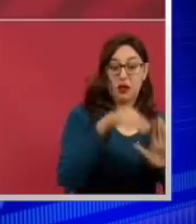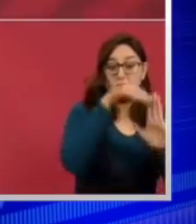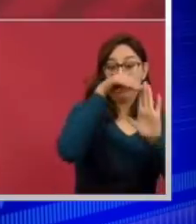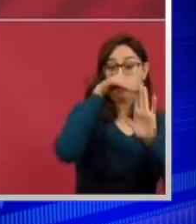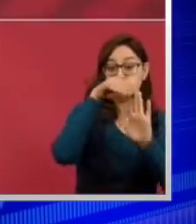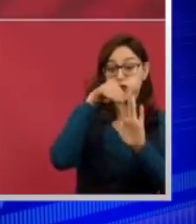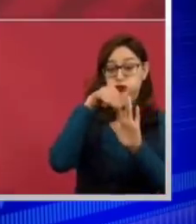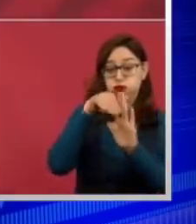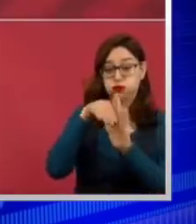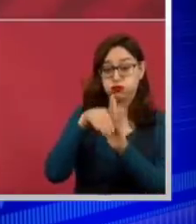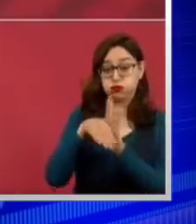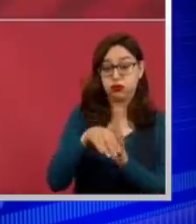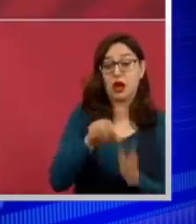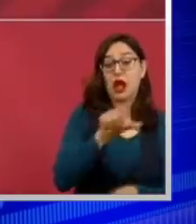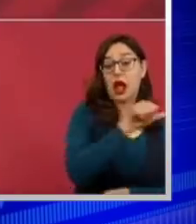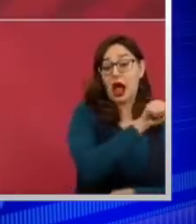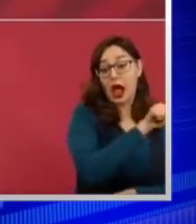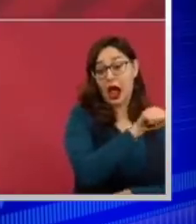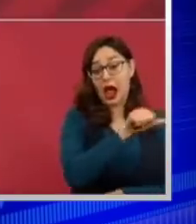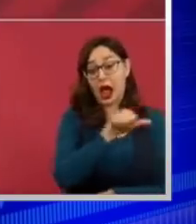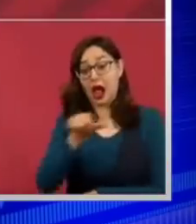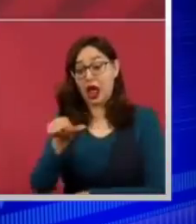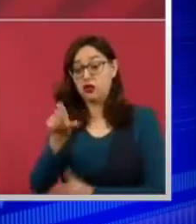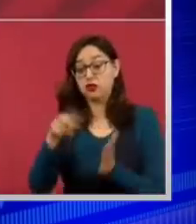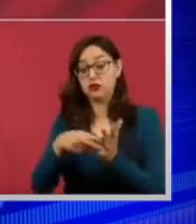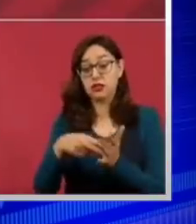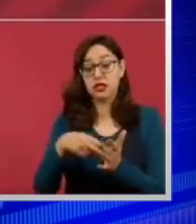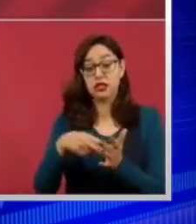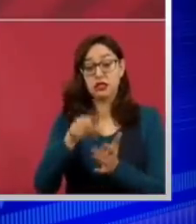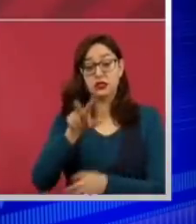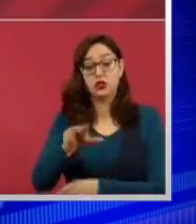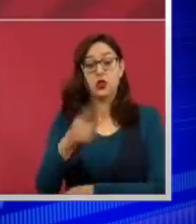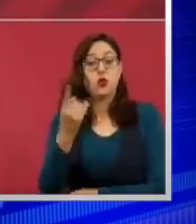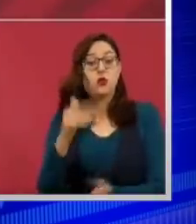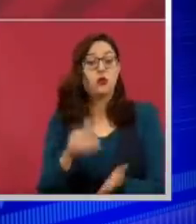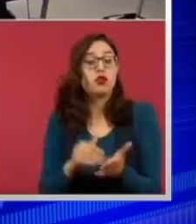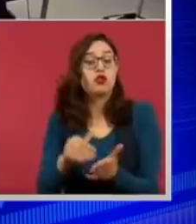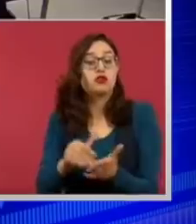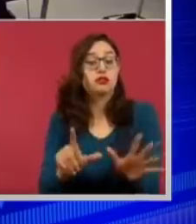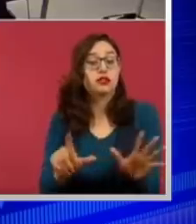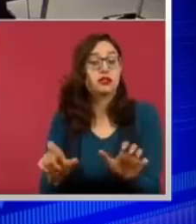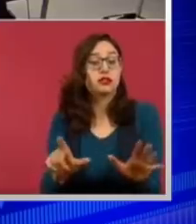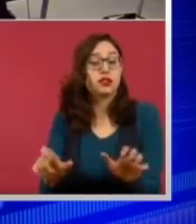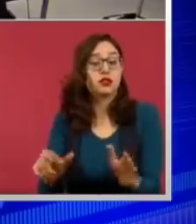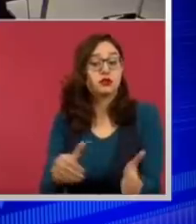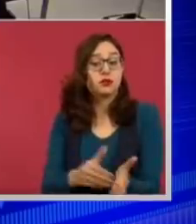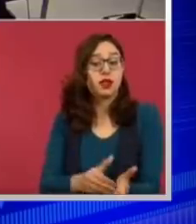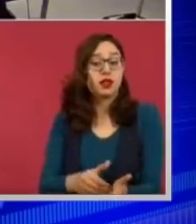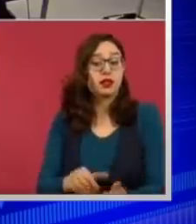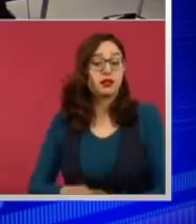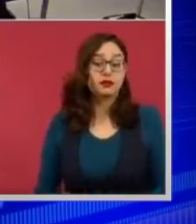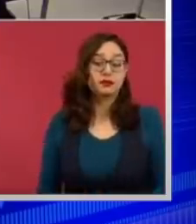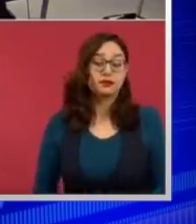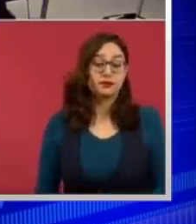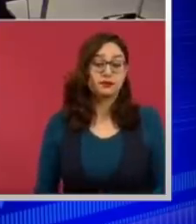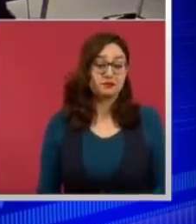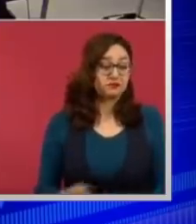700 en 2018 cada año